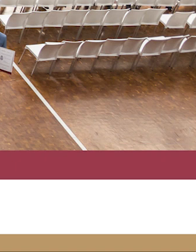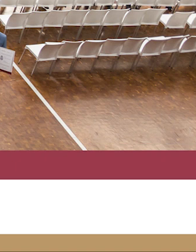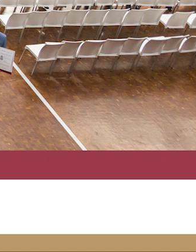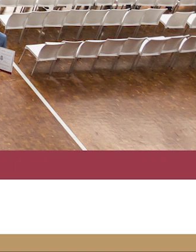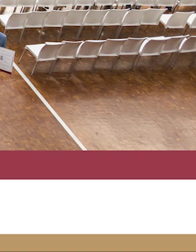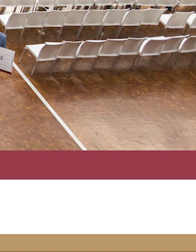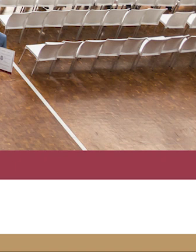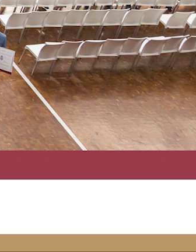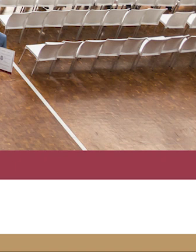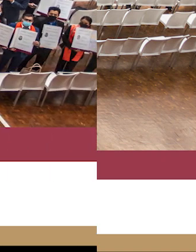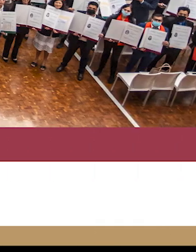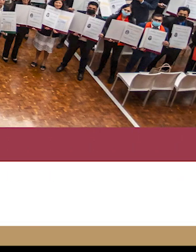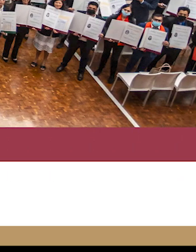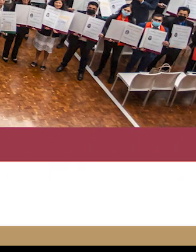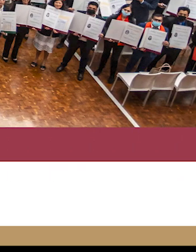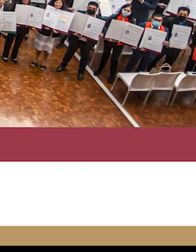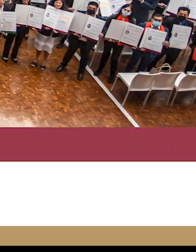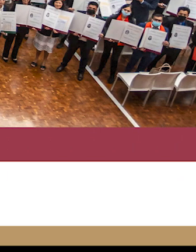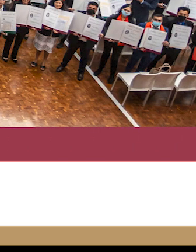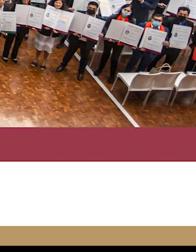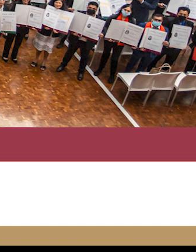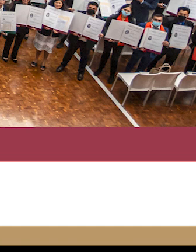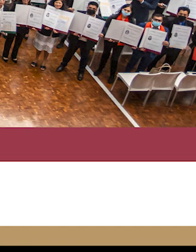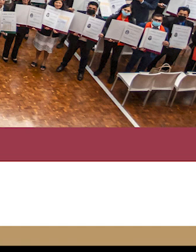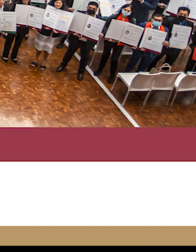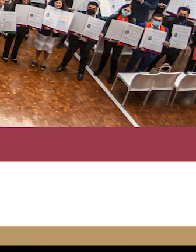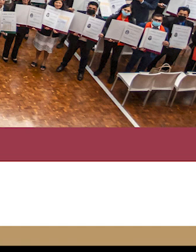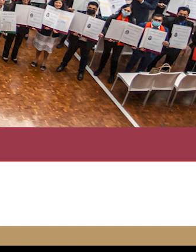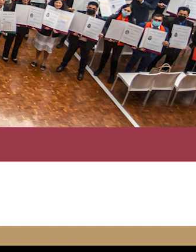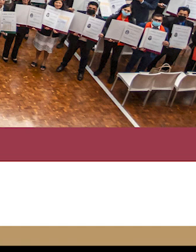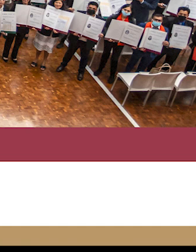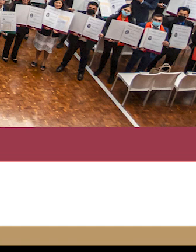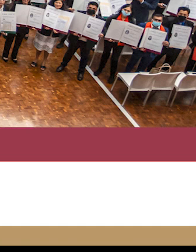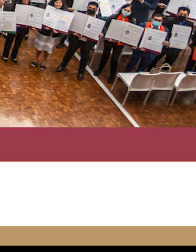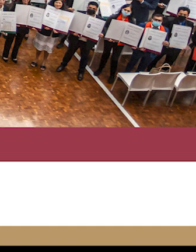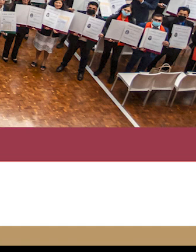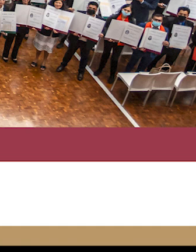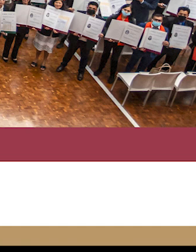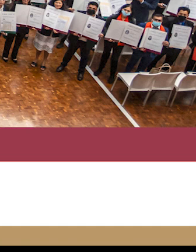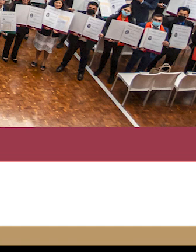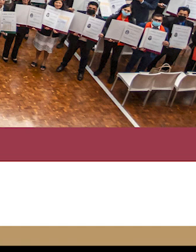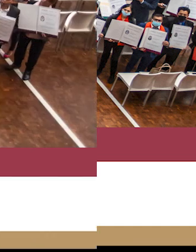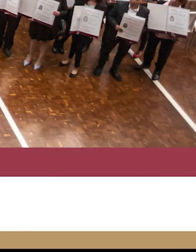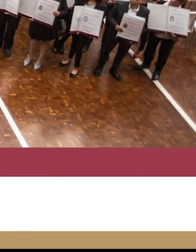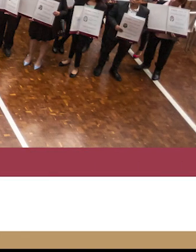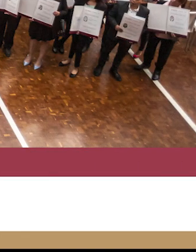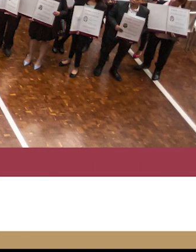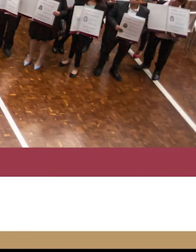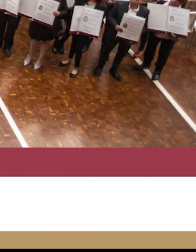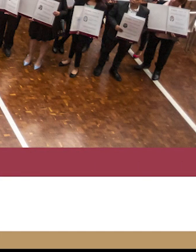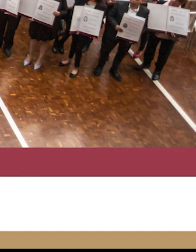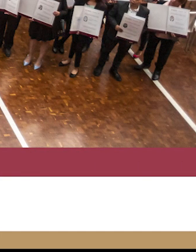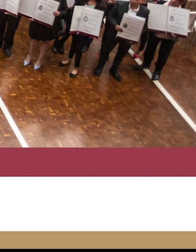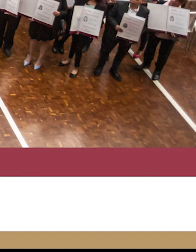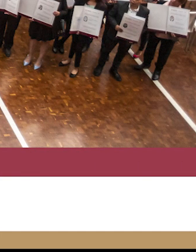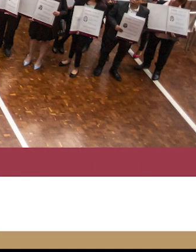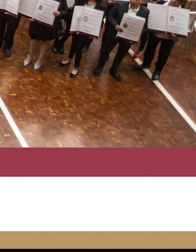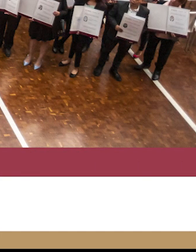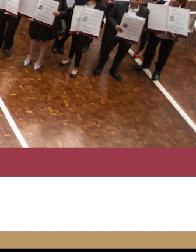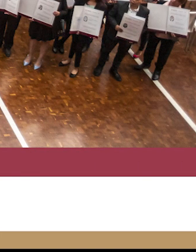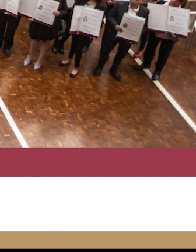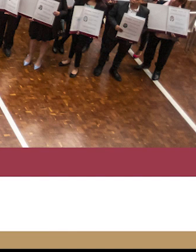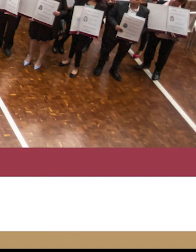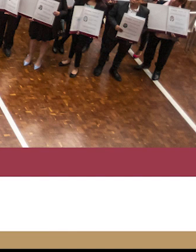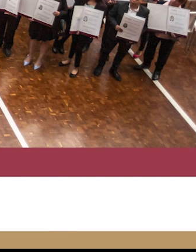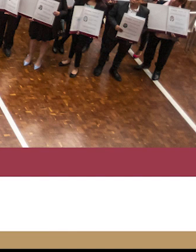distancia y se reconocen orgullosos de pertenecer a la UNADEM. Son personas comprometidas con su futuro, su educación, con el desarrollo